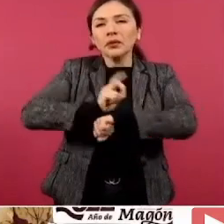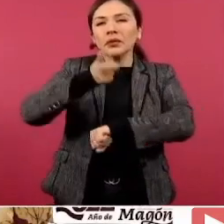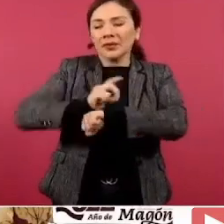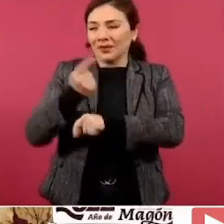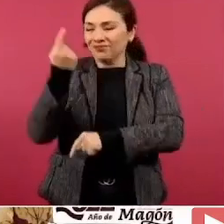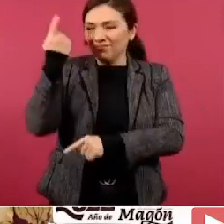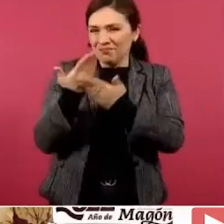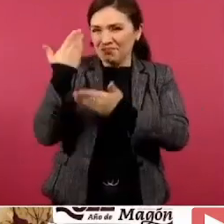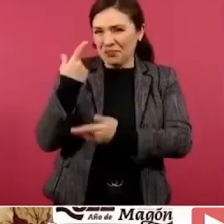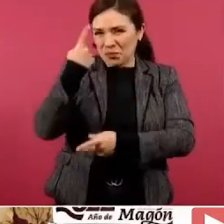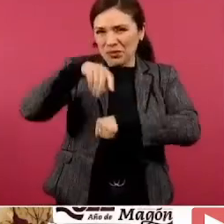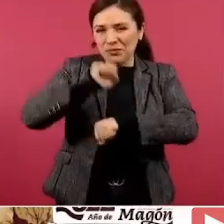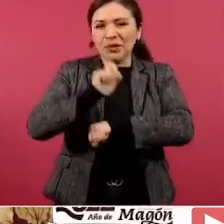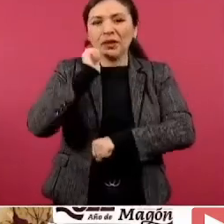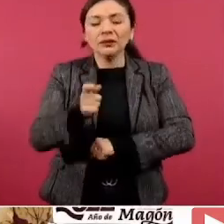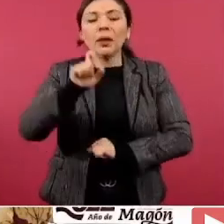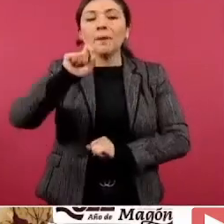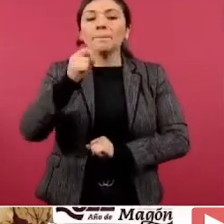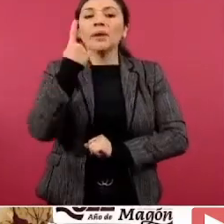semana pasada fueron de